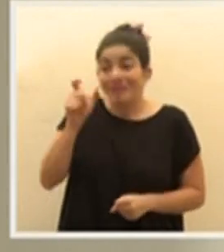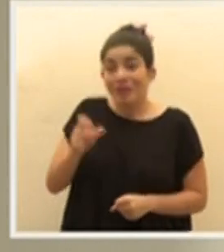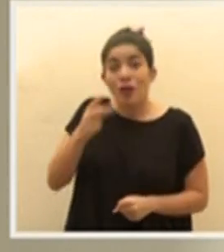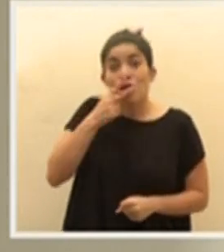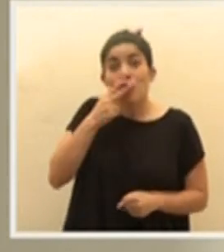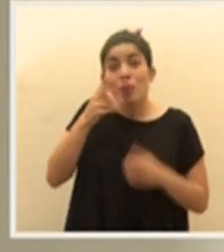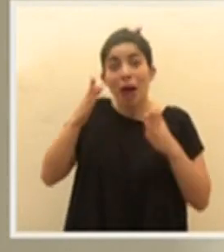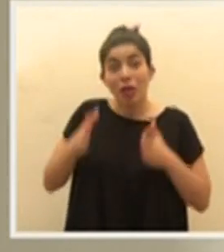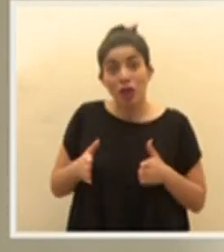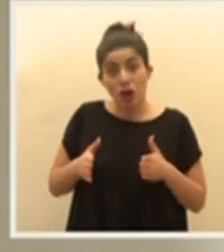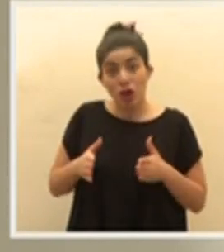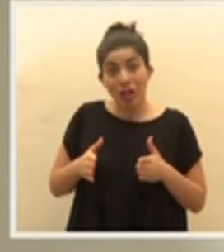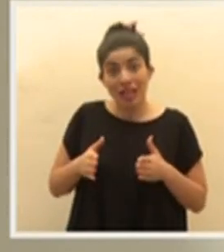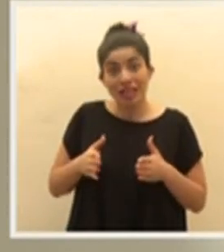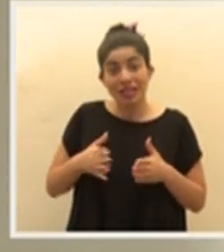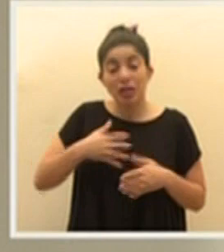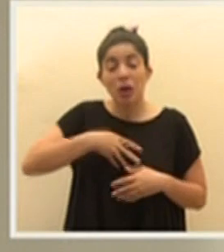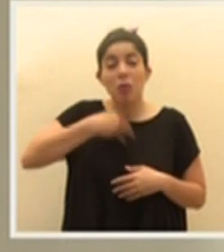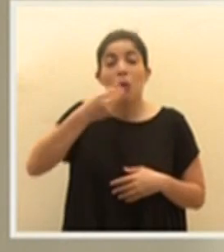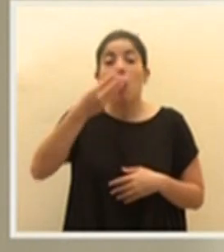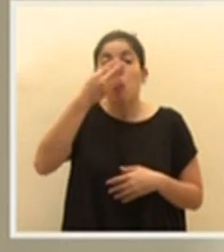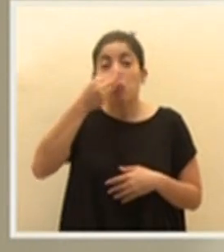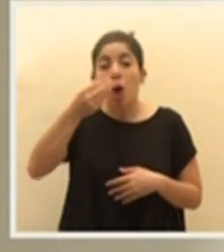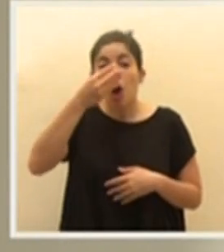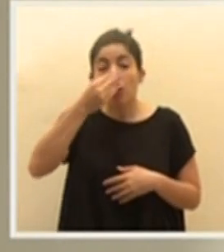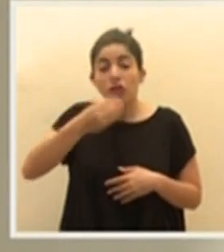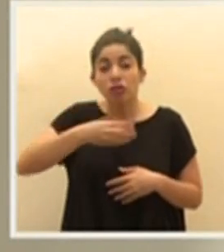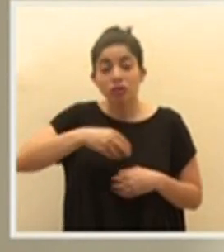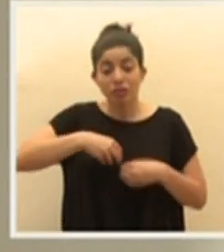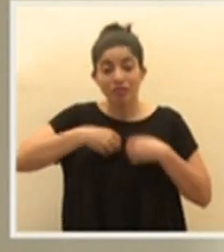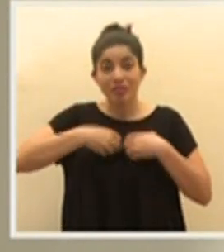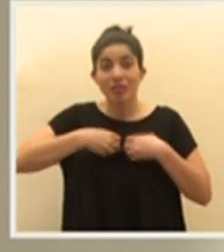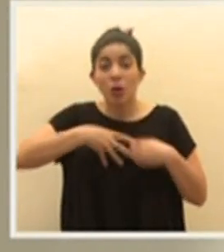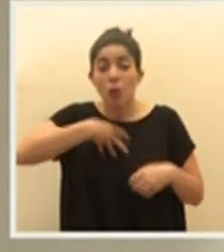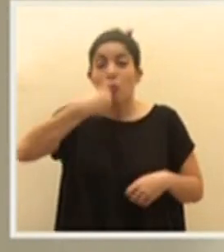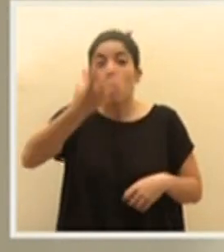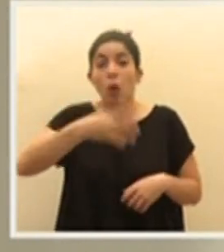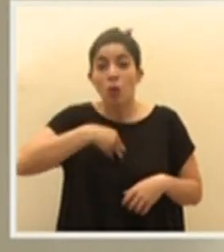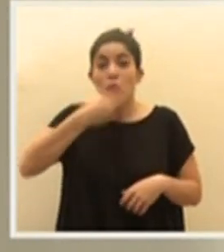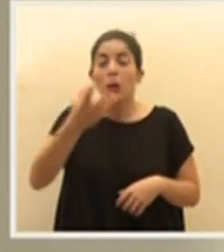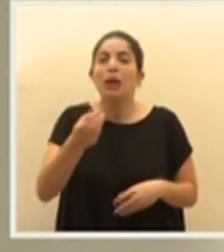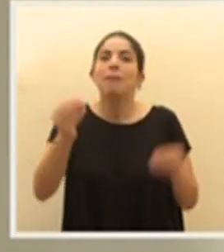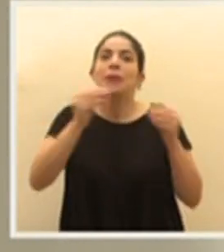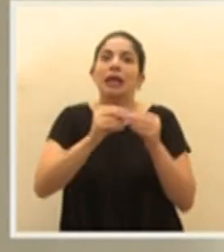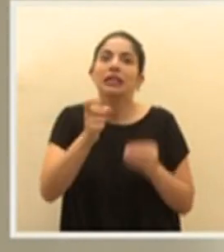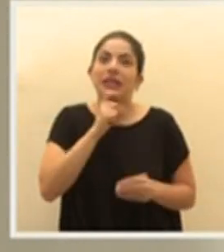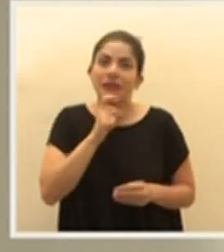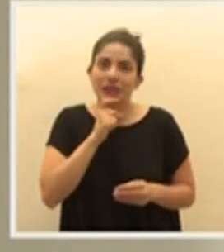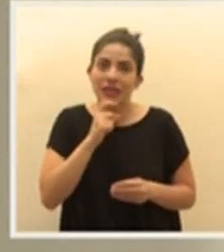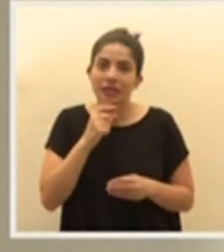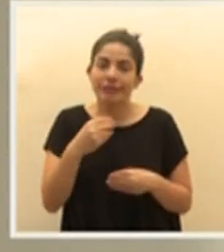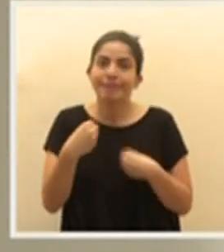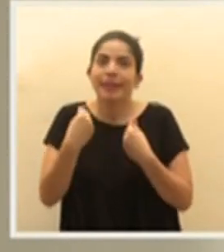de eliminar las secreciones de la vía aérea y eso se complica